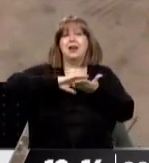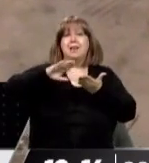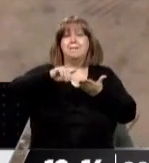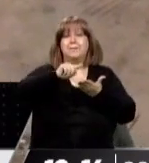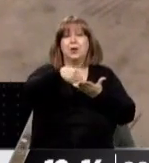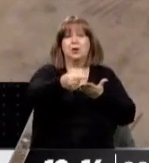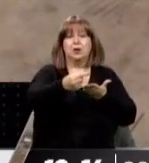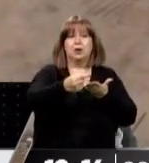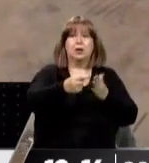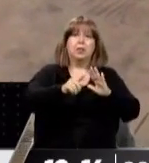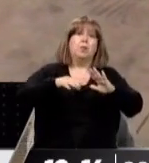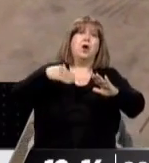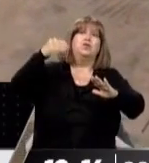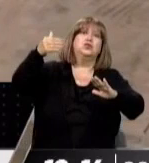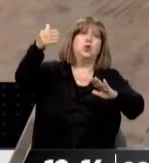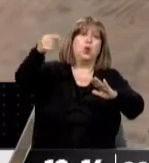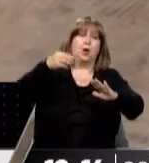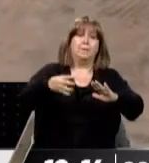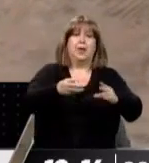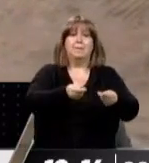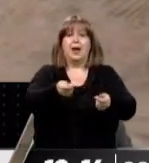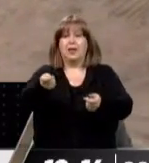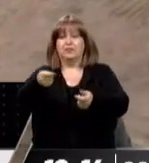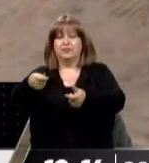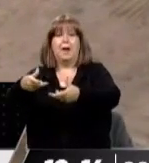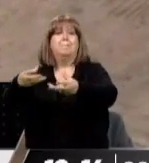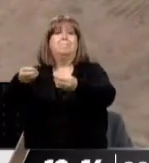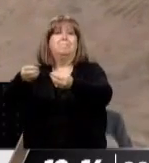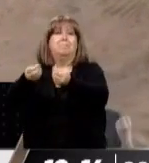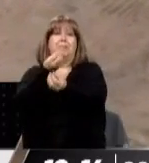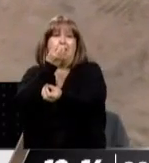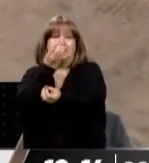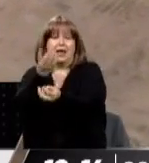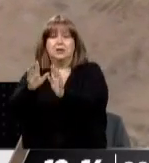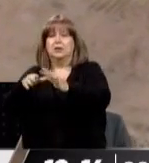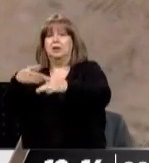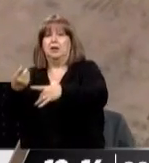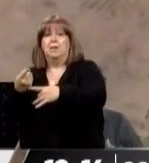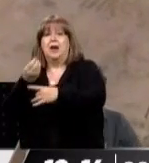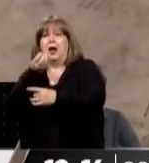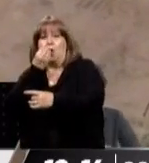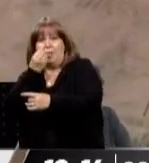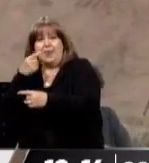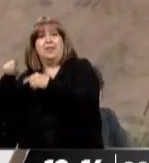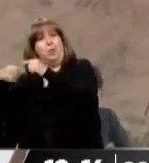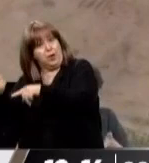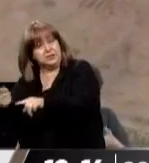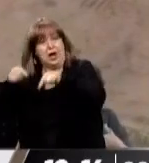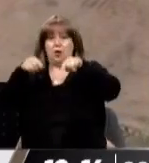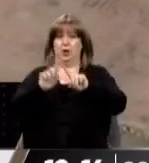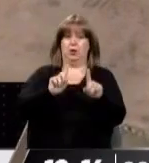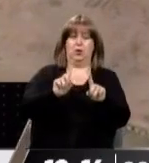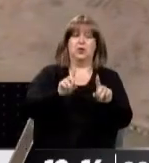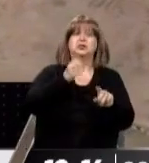decía explícitamente el intendente Roberto Riggi. Y quizás se pueda replicar quizás también en otros lugares, ¿no? Sí. La metodología. Bueno, en cada uno de los oasis